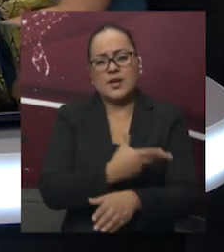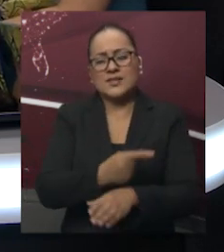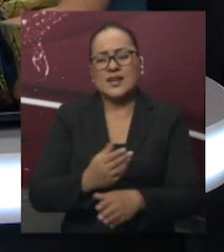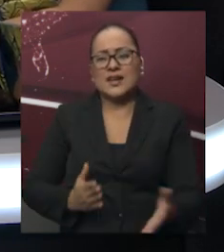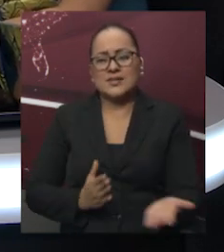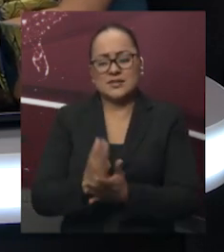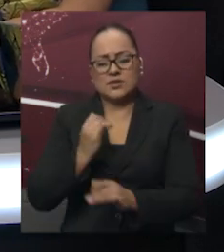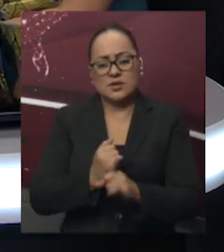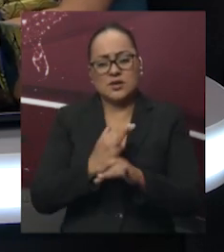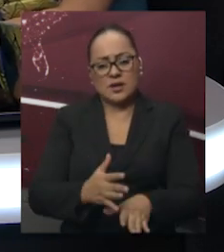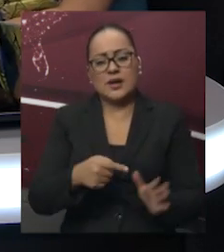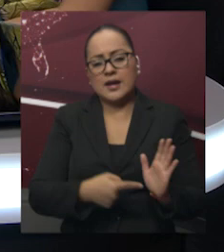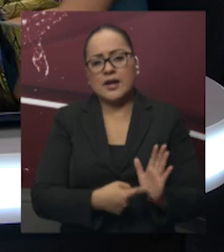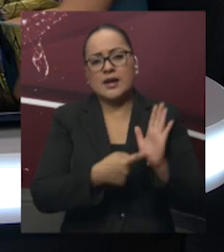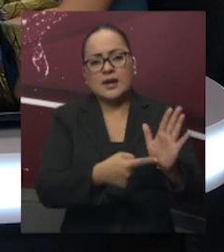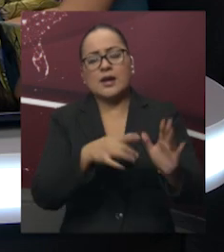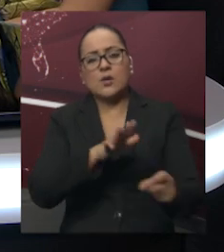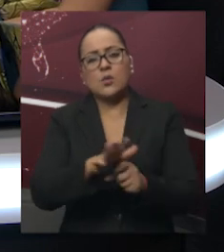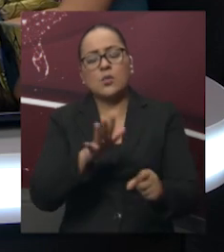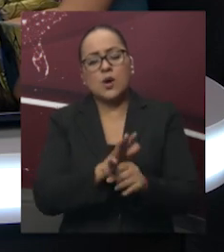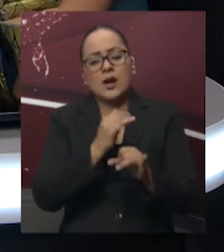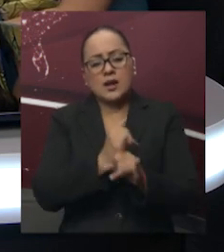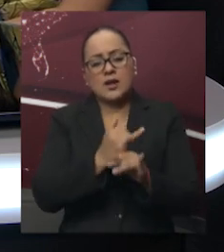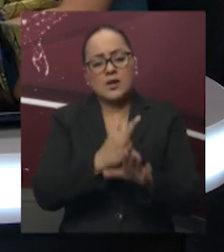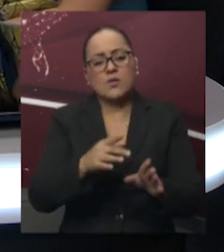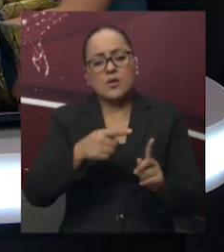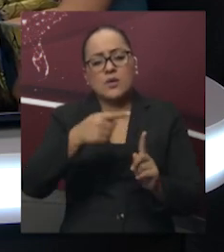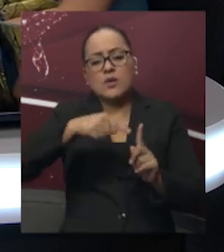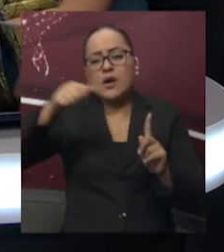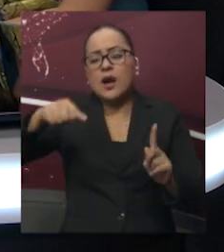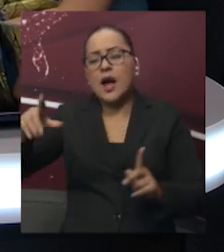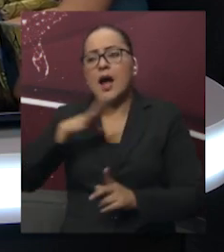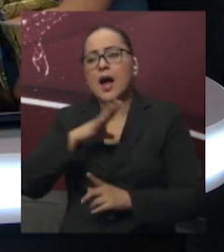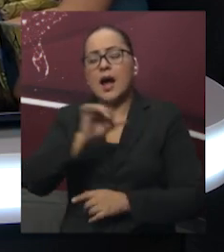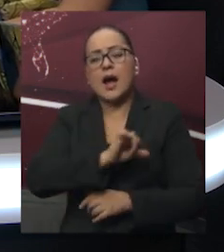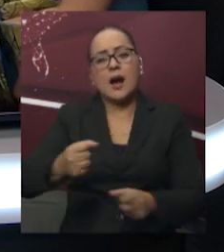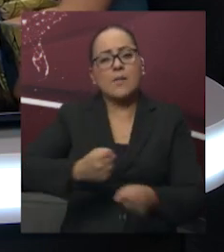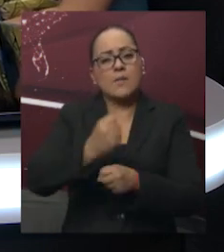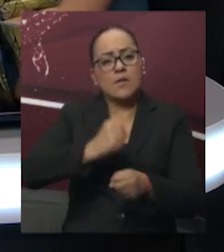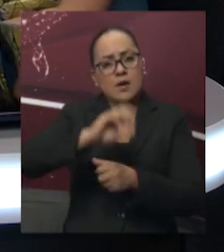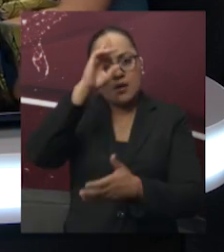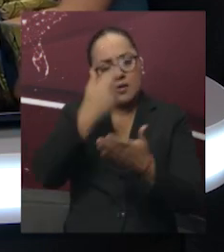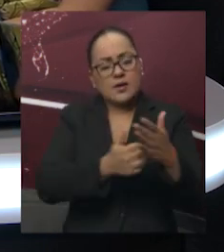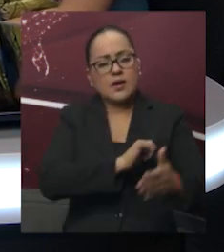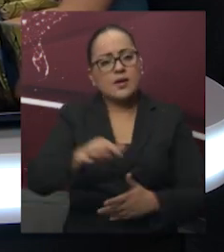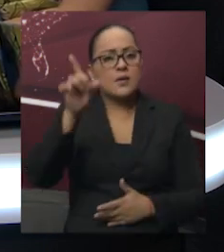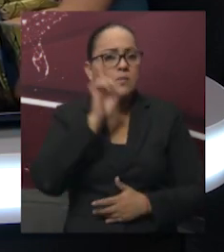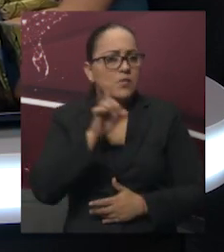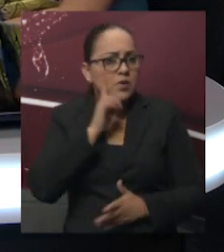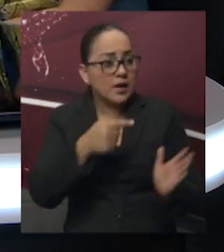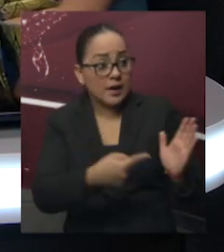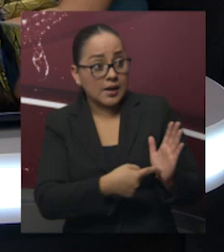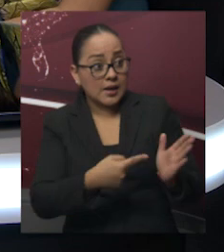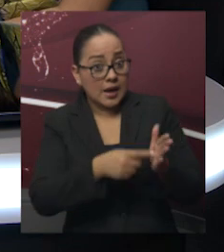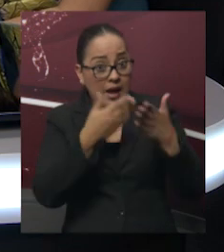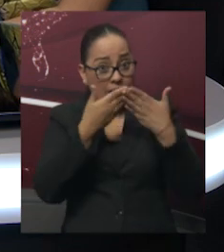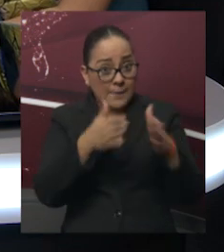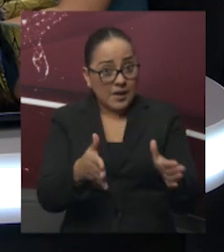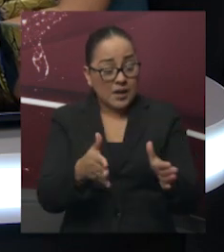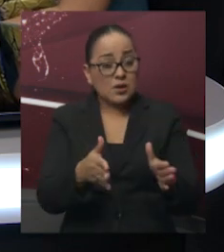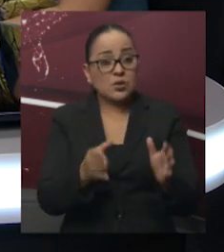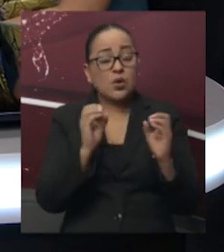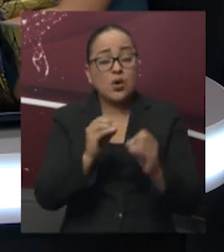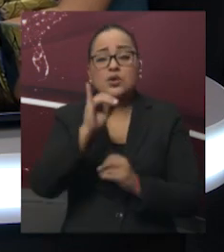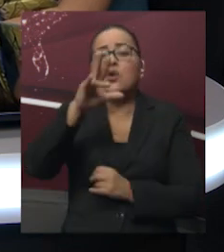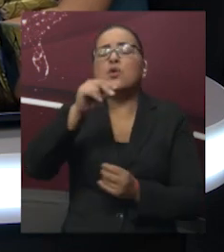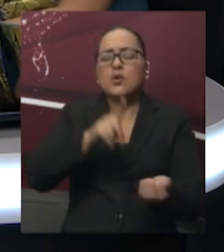llama la atención hacer visibles las estadísticas de violencia contra las mujeres. Es decir, todos estos datos no son públicos, existen, no